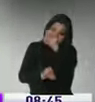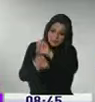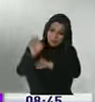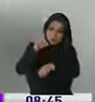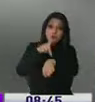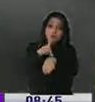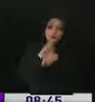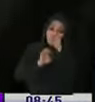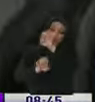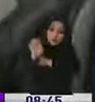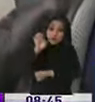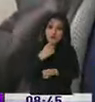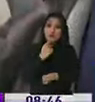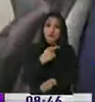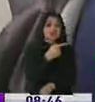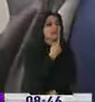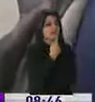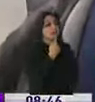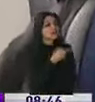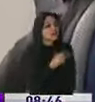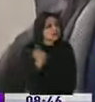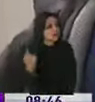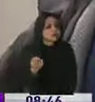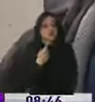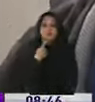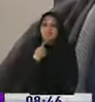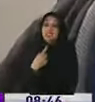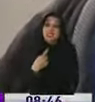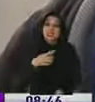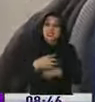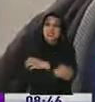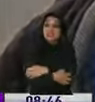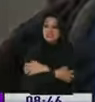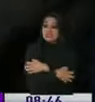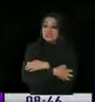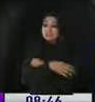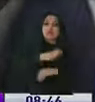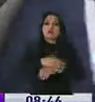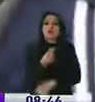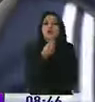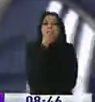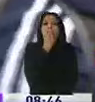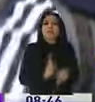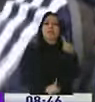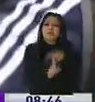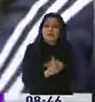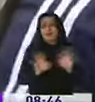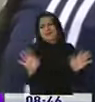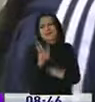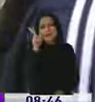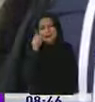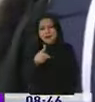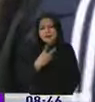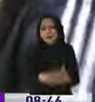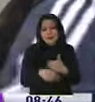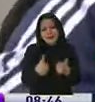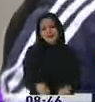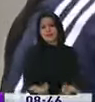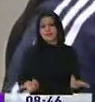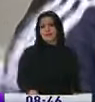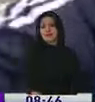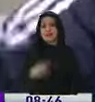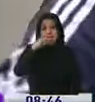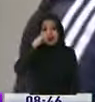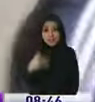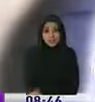ahí evaluando. ¿Qué le dijeron que tenía? Que según se ha ronchado porque algo ha comido. ¿Cómo voy a creer si ella estaba bien? Y no es un niño, son